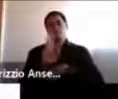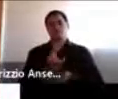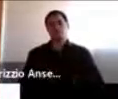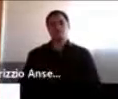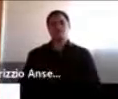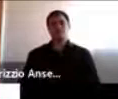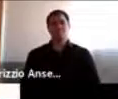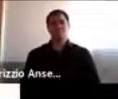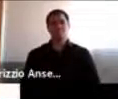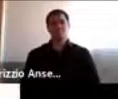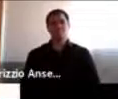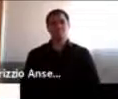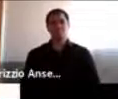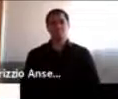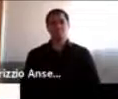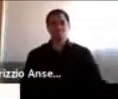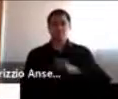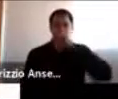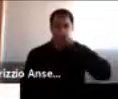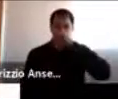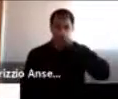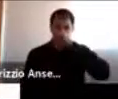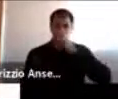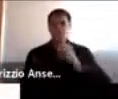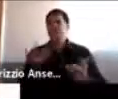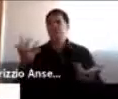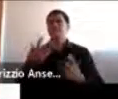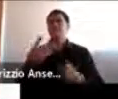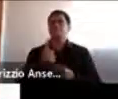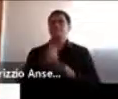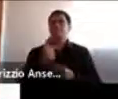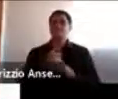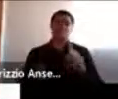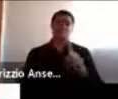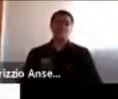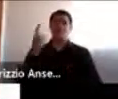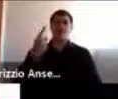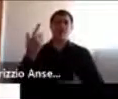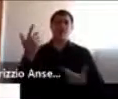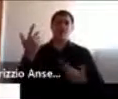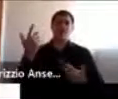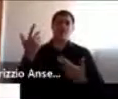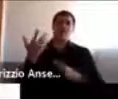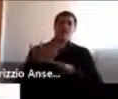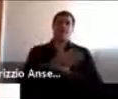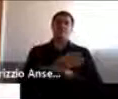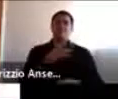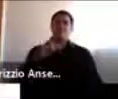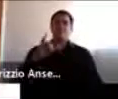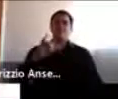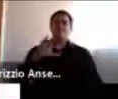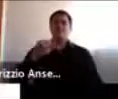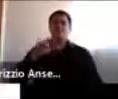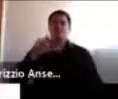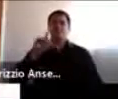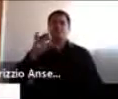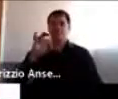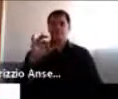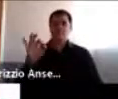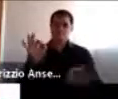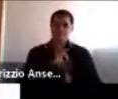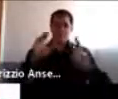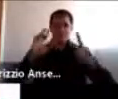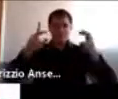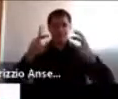ya lo que vamos a hablar primero es lo que decía Ricardo al principio que tocaba el tema de la investigación me estoy